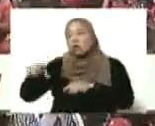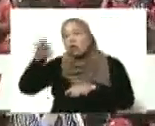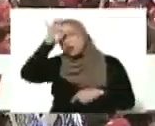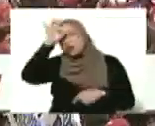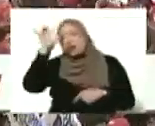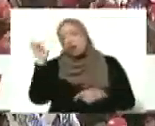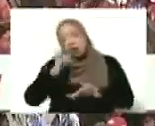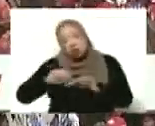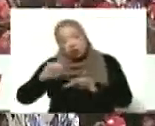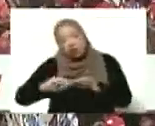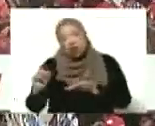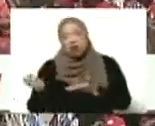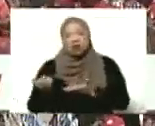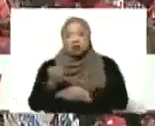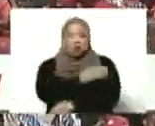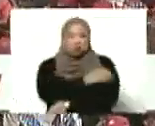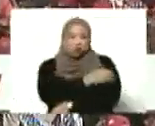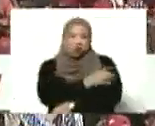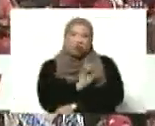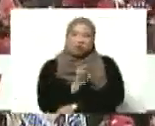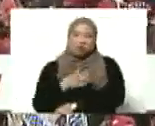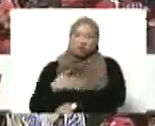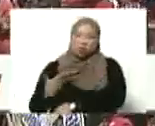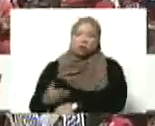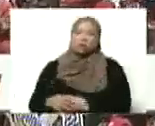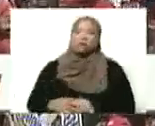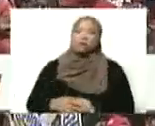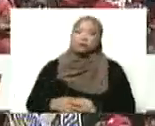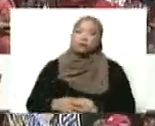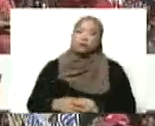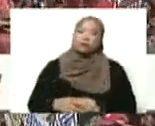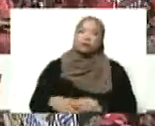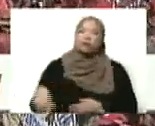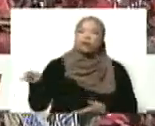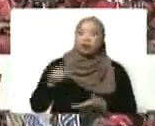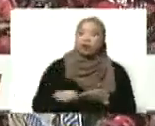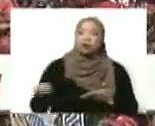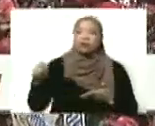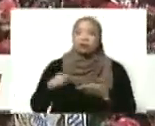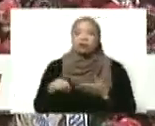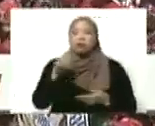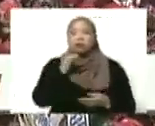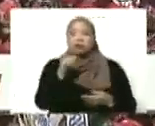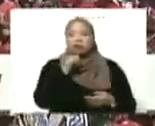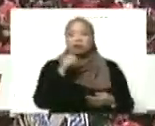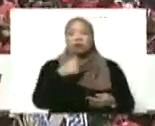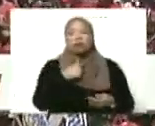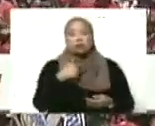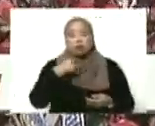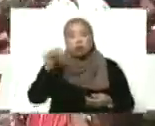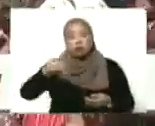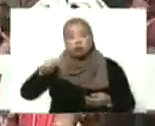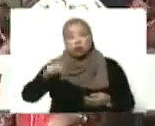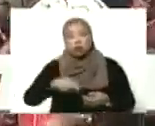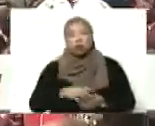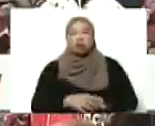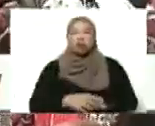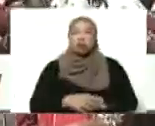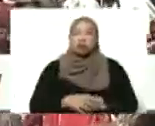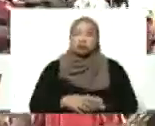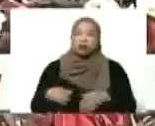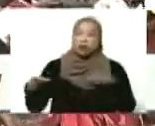La extrema derecha. Esta historia hay que escribirla, tengan un cuadernito de anotación. Yo, hoy, parte